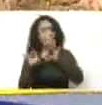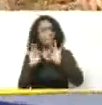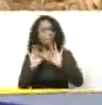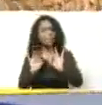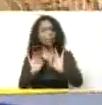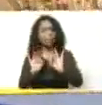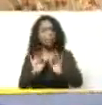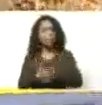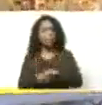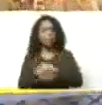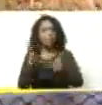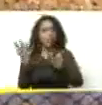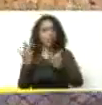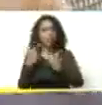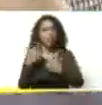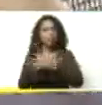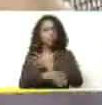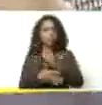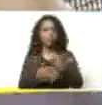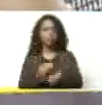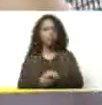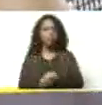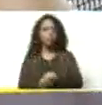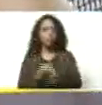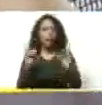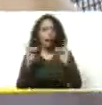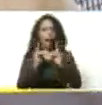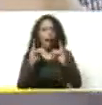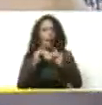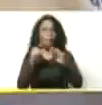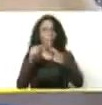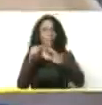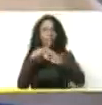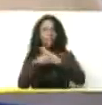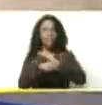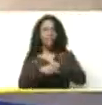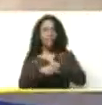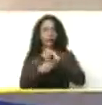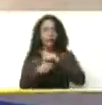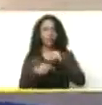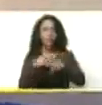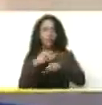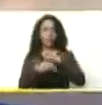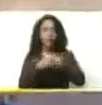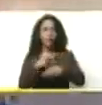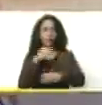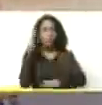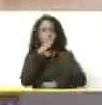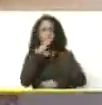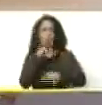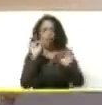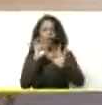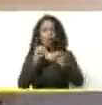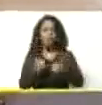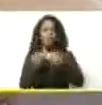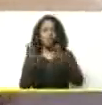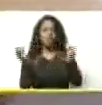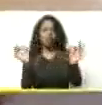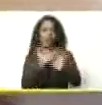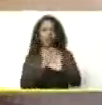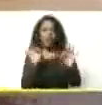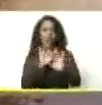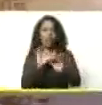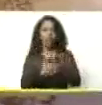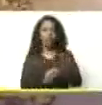que me dice eso es cama profunda precisa más profunda esto no genera olores ni contamina civilización ni